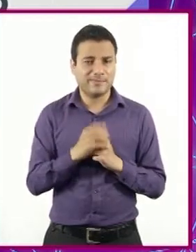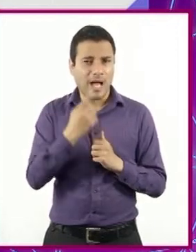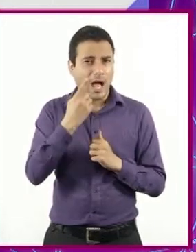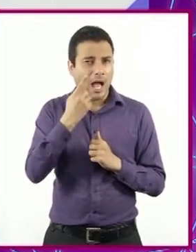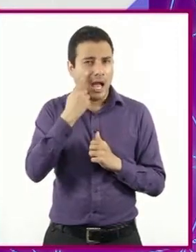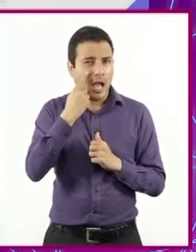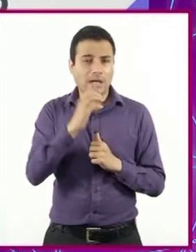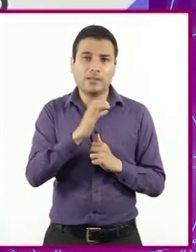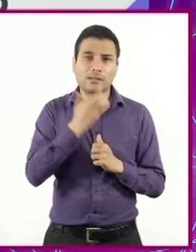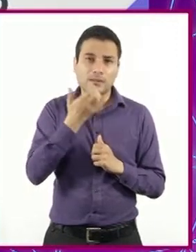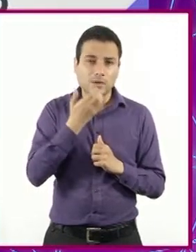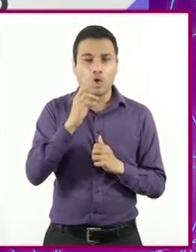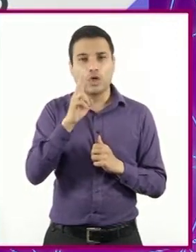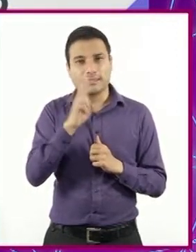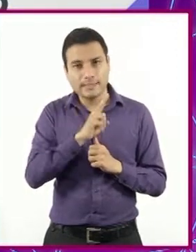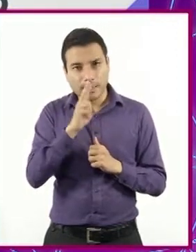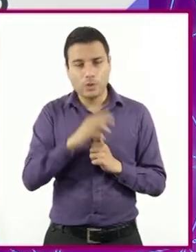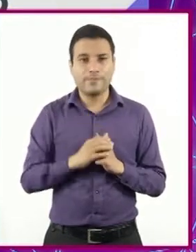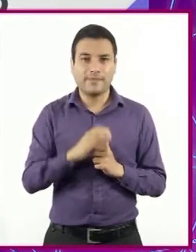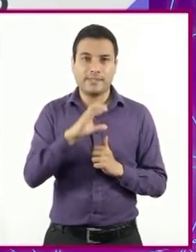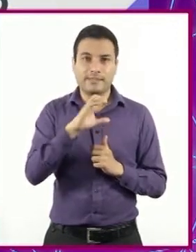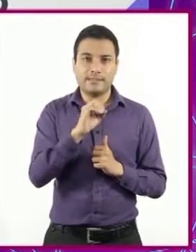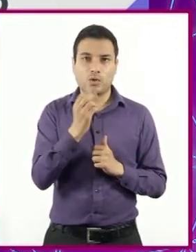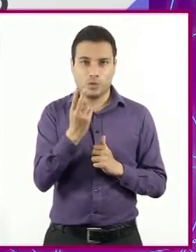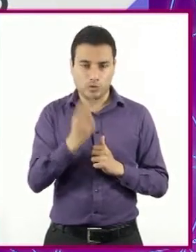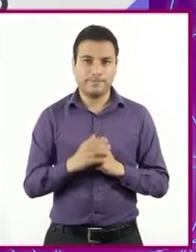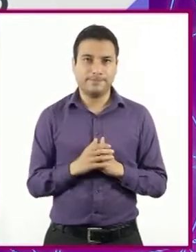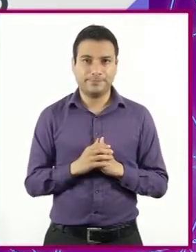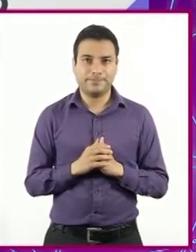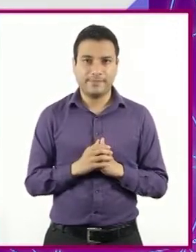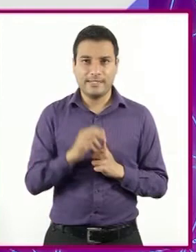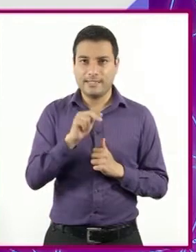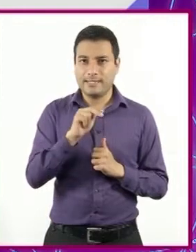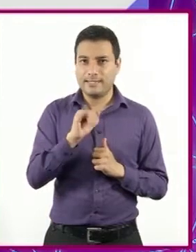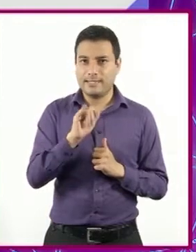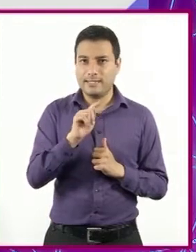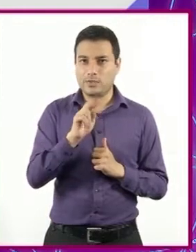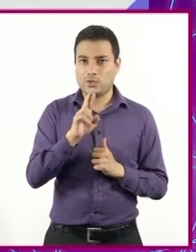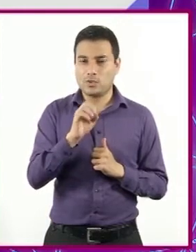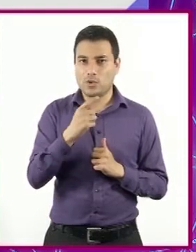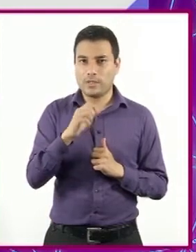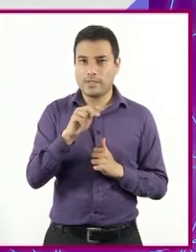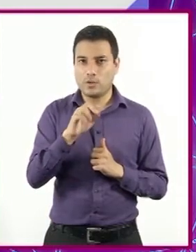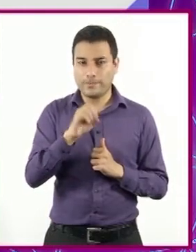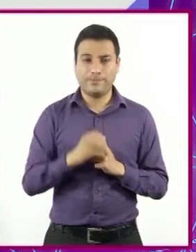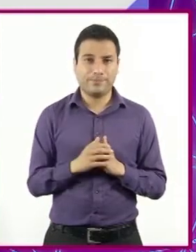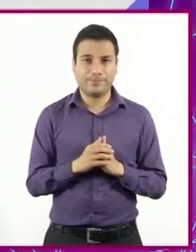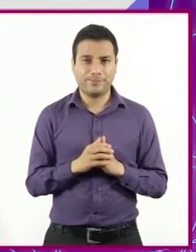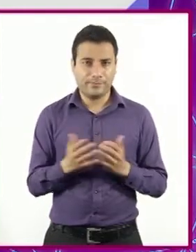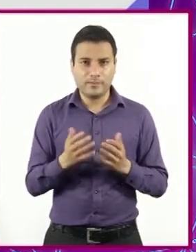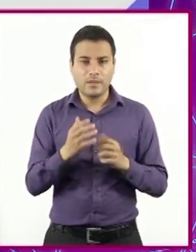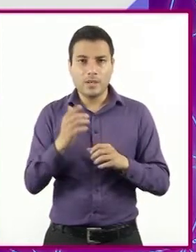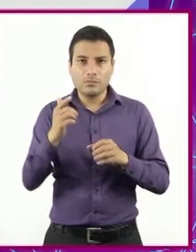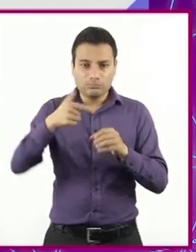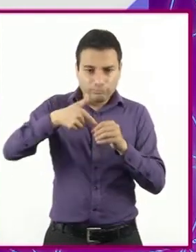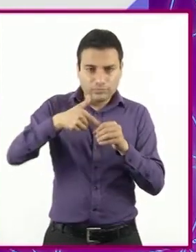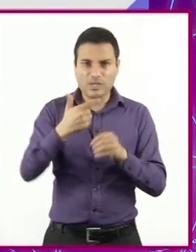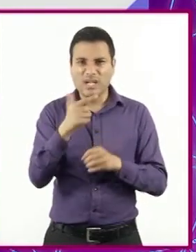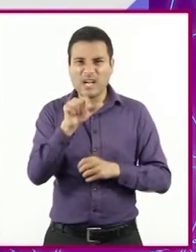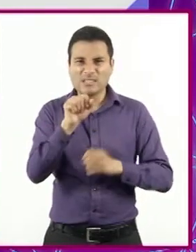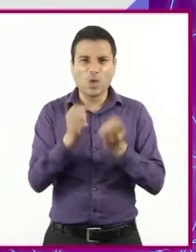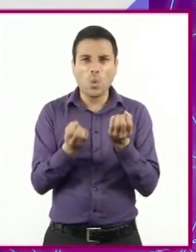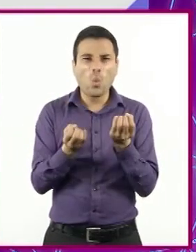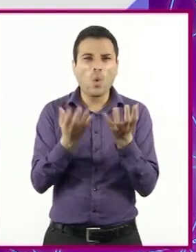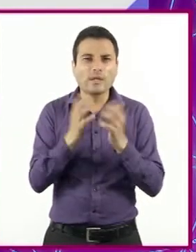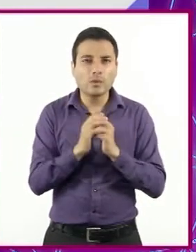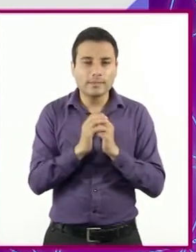comunes son el oxígeno, el dióxido de carbono, CO2 y el nitrógeno. El tipo y la proporción de gas que debe ir en cada